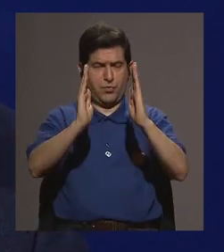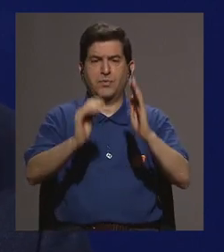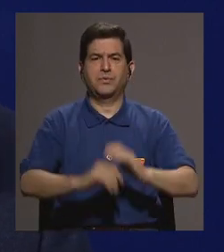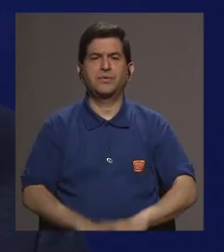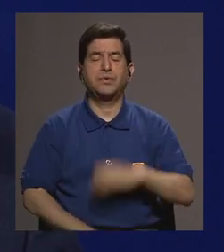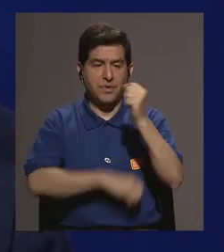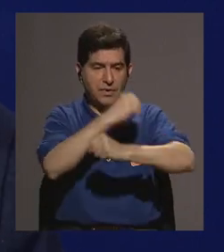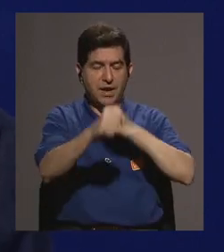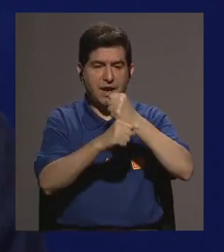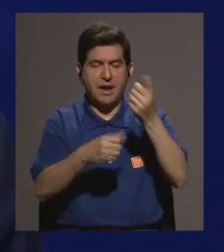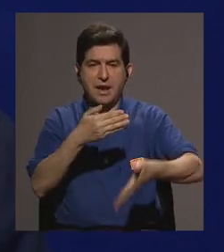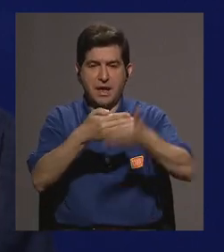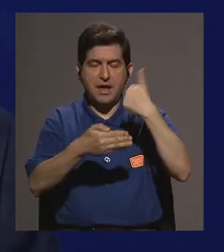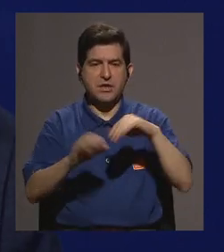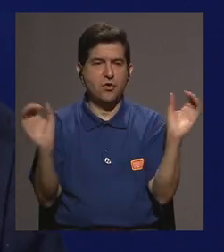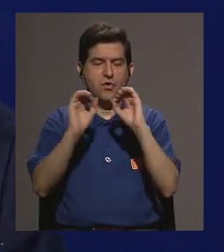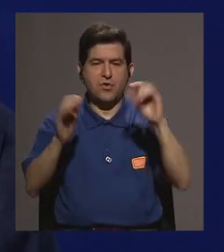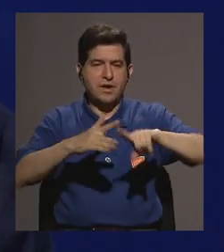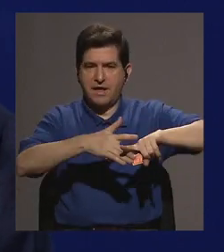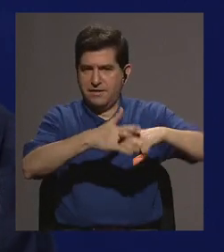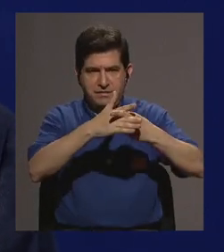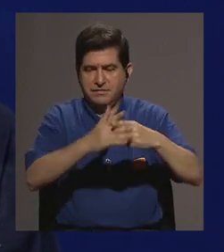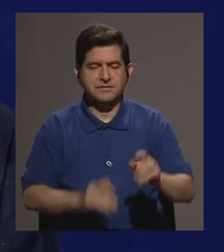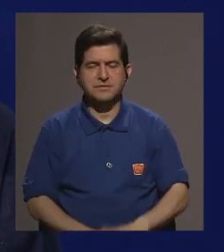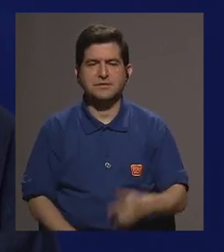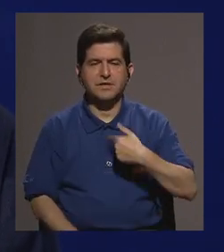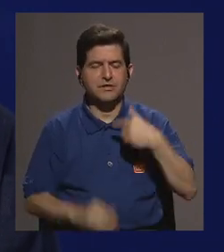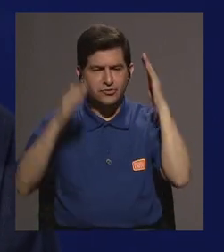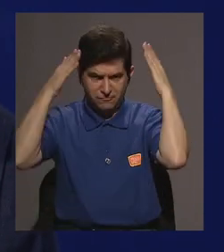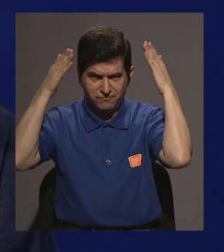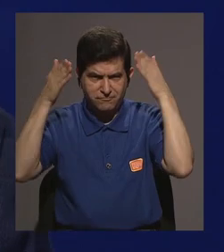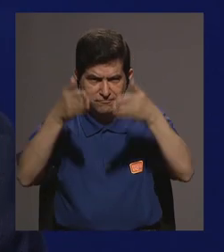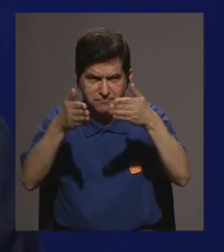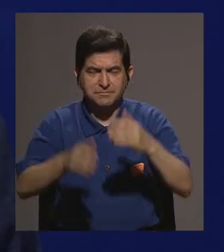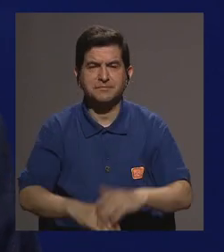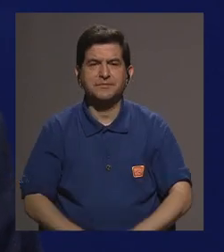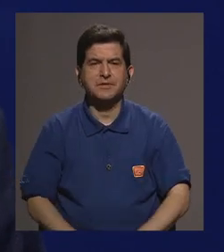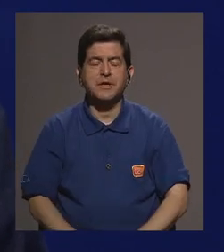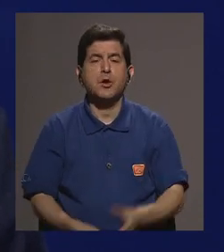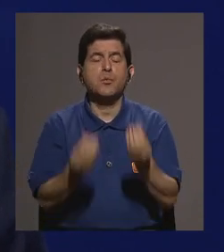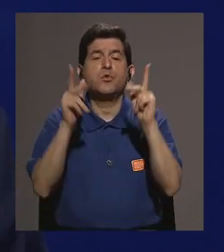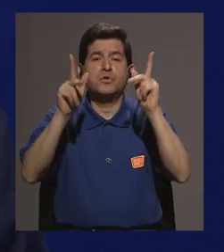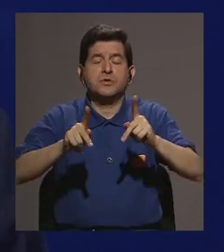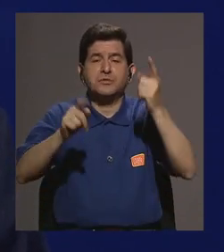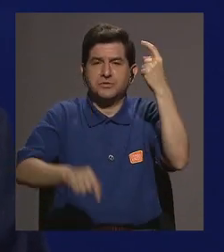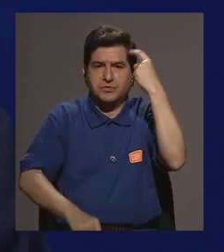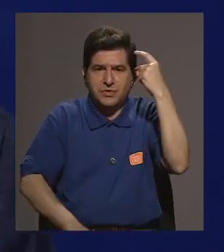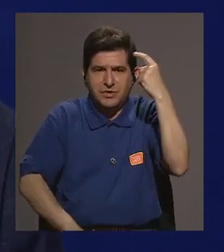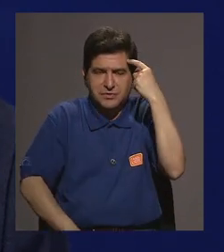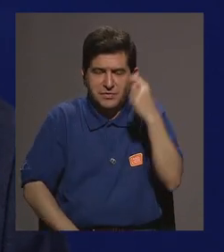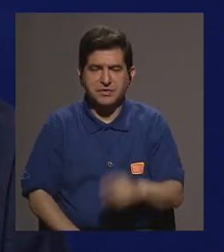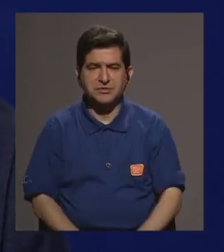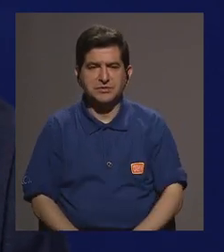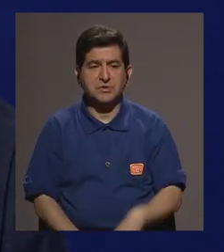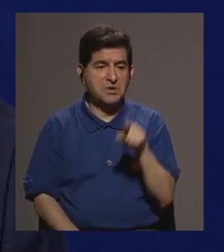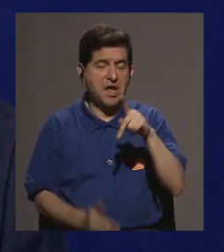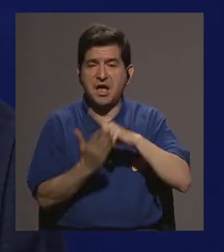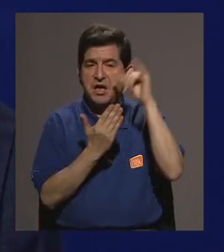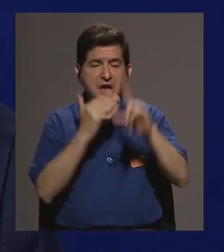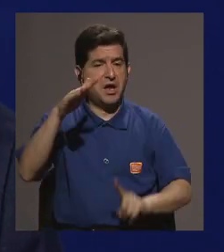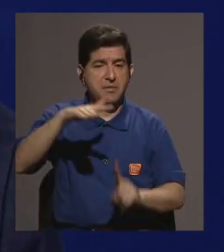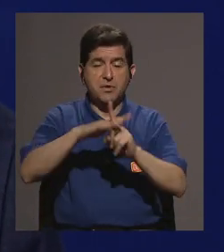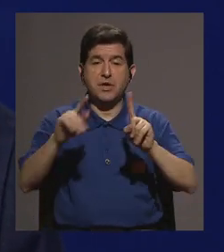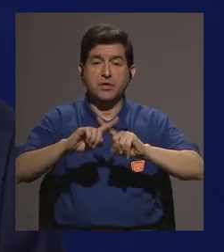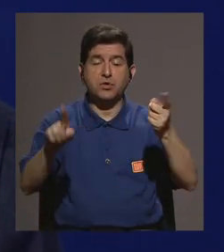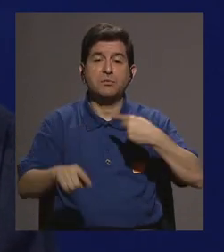demasiado tanto es así que el año pasado no puedes tener nada y estaba como imbuido en esto y mucha gente hasta pensó que ya nos iba a